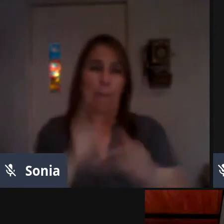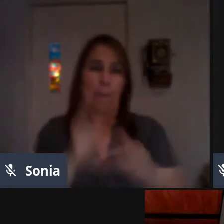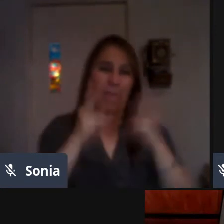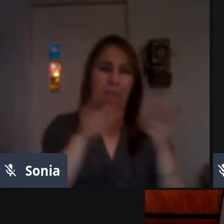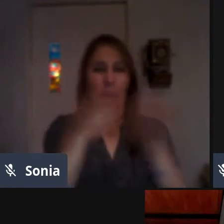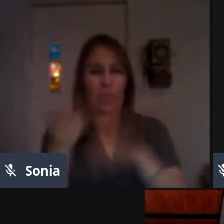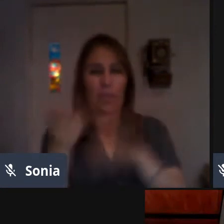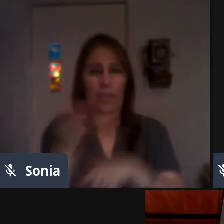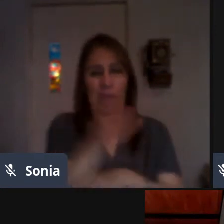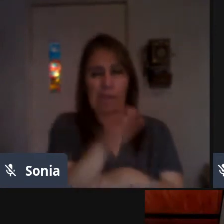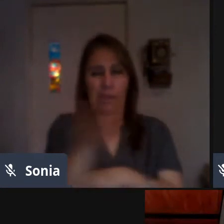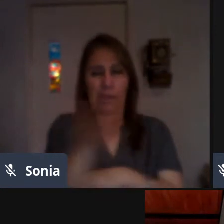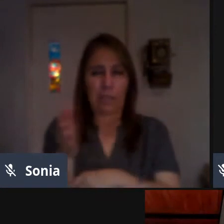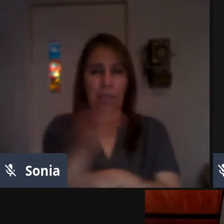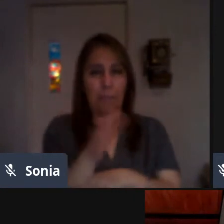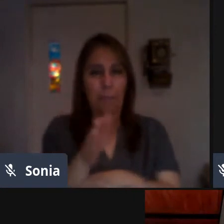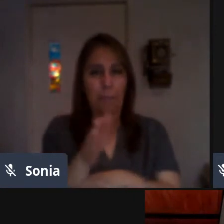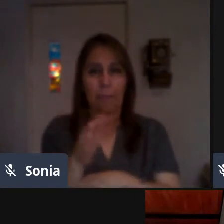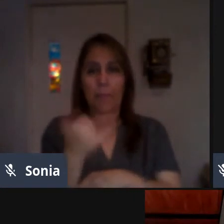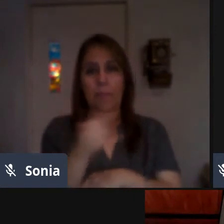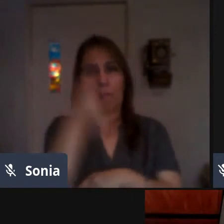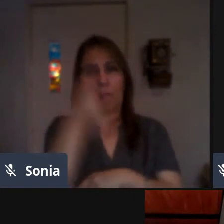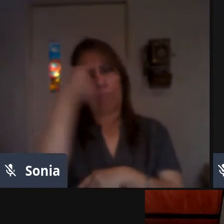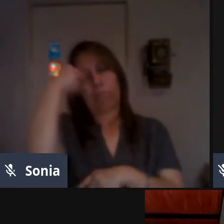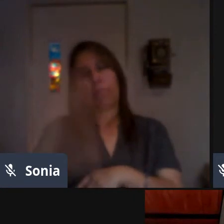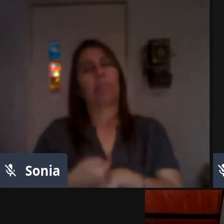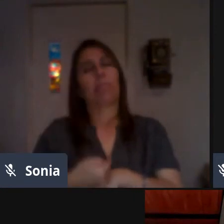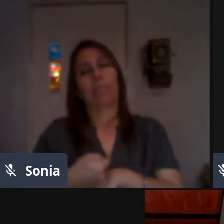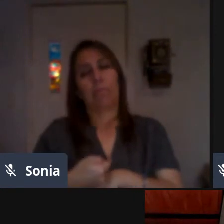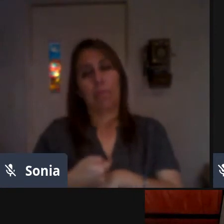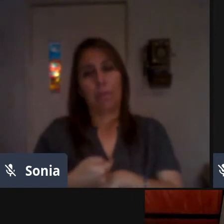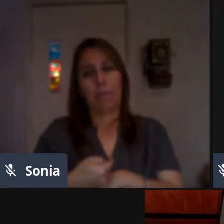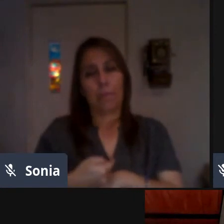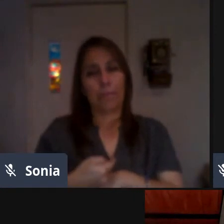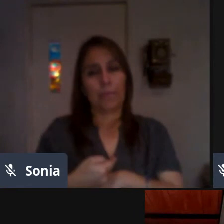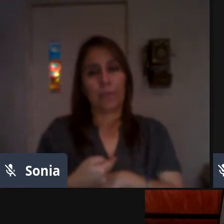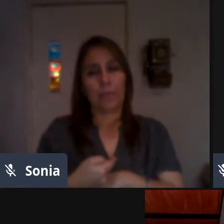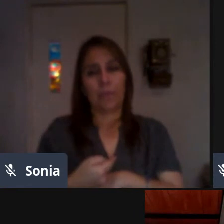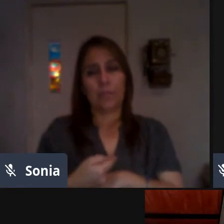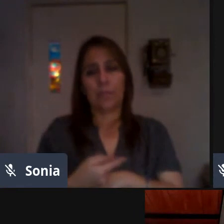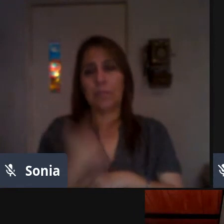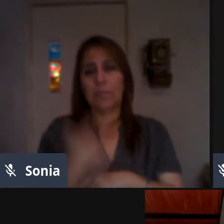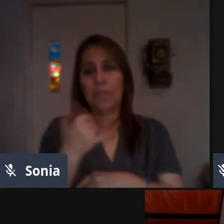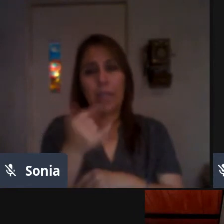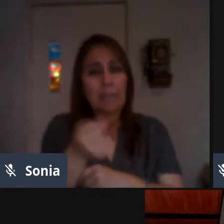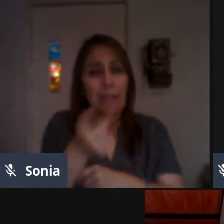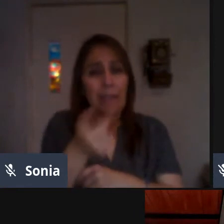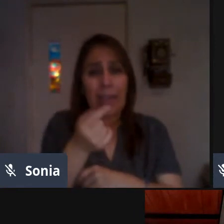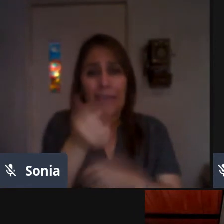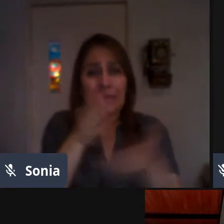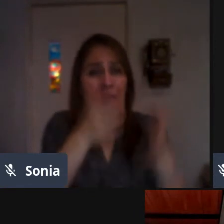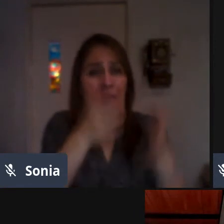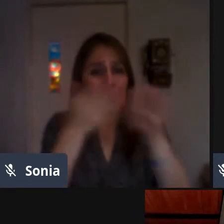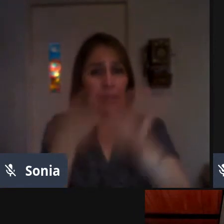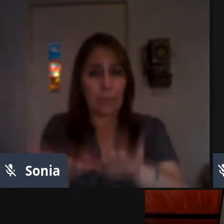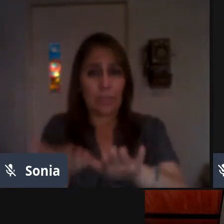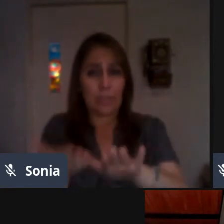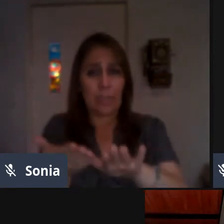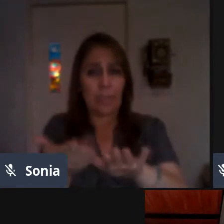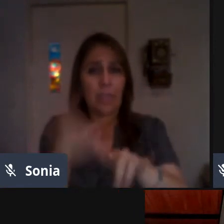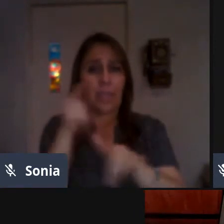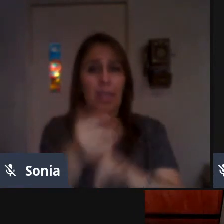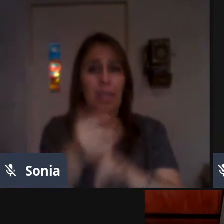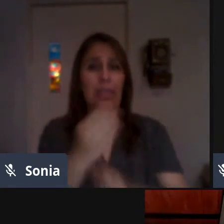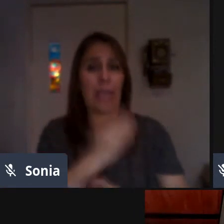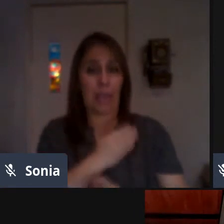había perdido el conocimiento estábamos en las últimas escenas de su vida que son las últimas escenas de la novela